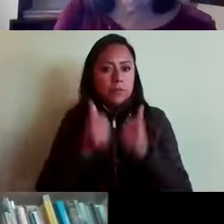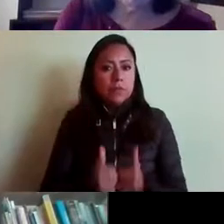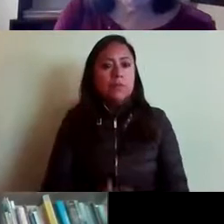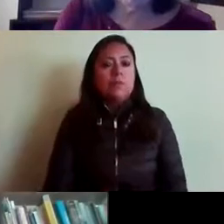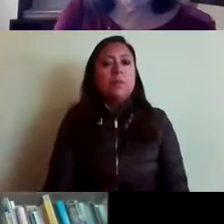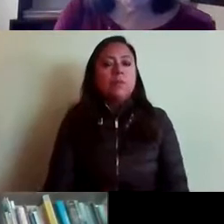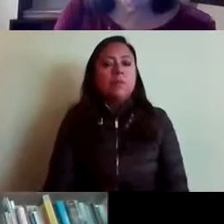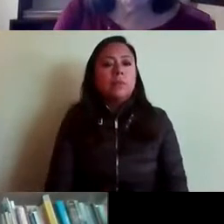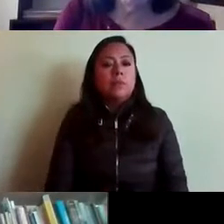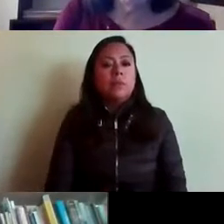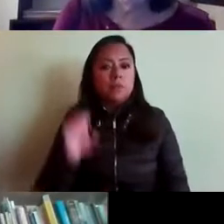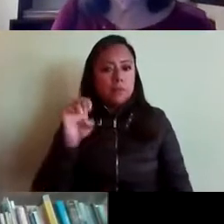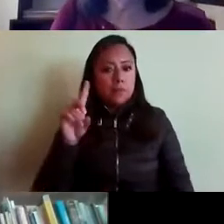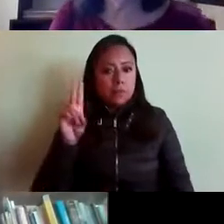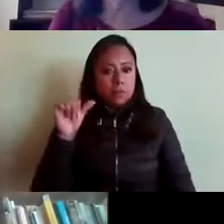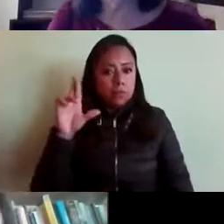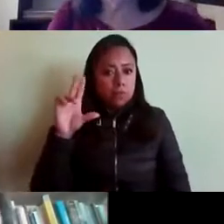Eduardo Santillán Pérez.